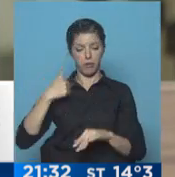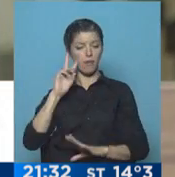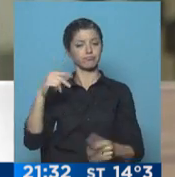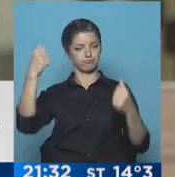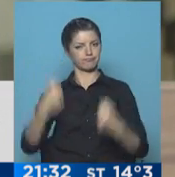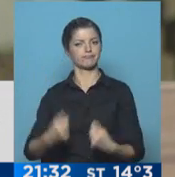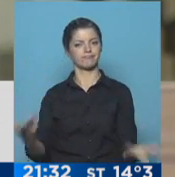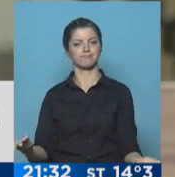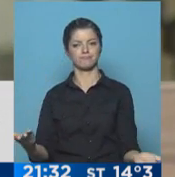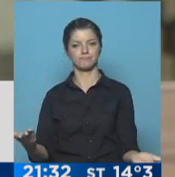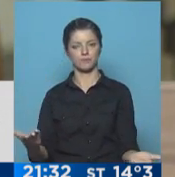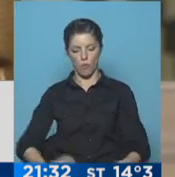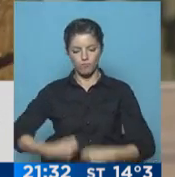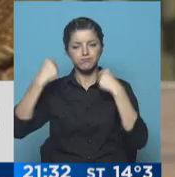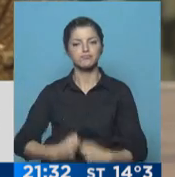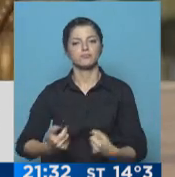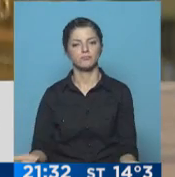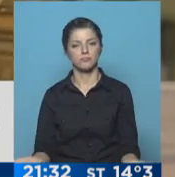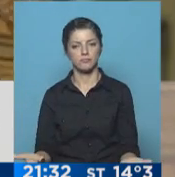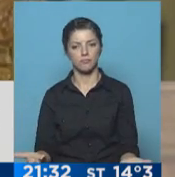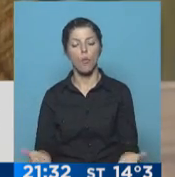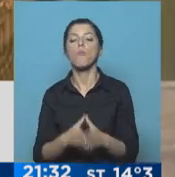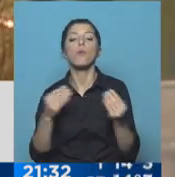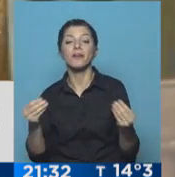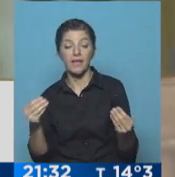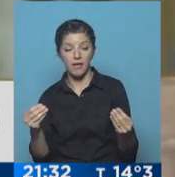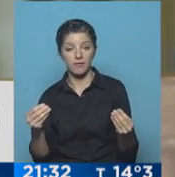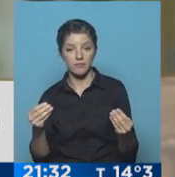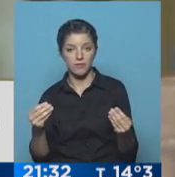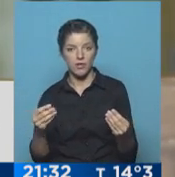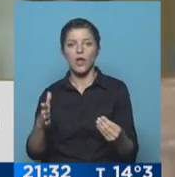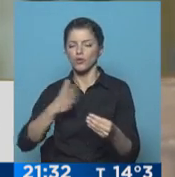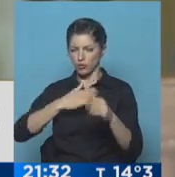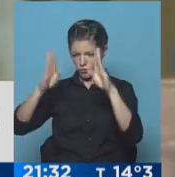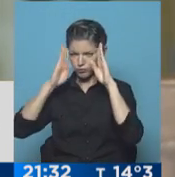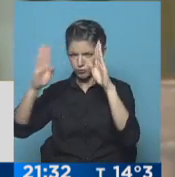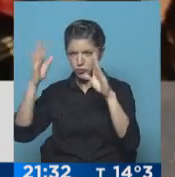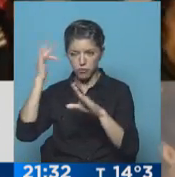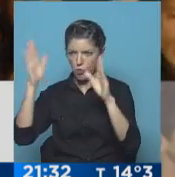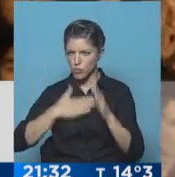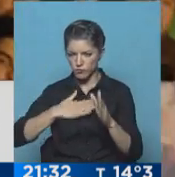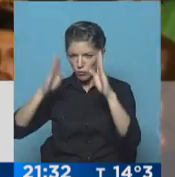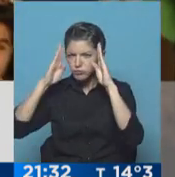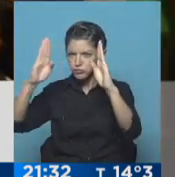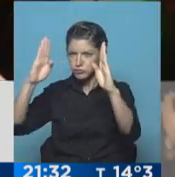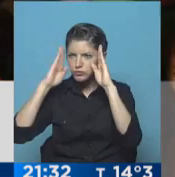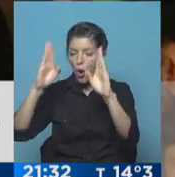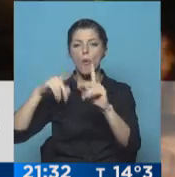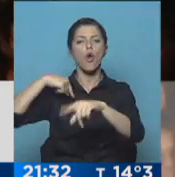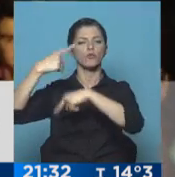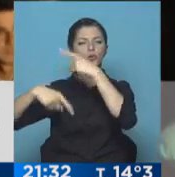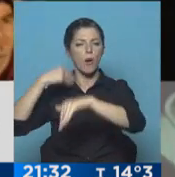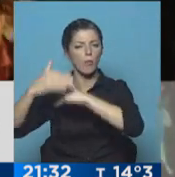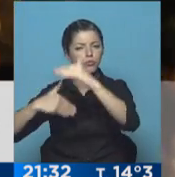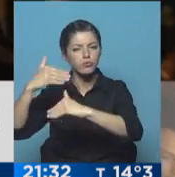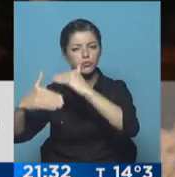estamos firmes porque no cejamos en las convicciones, porque seguimos